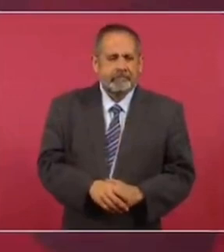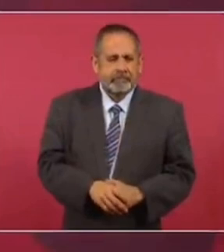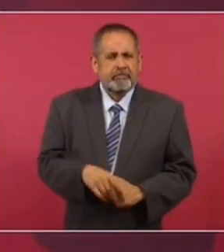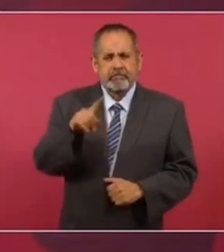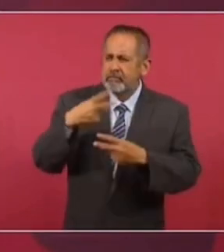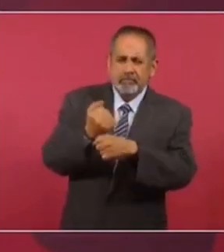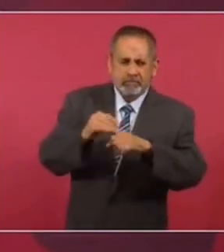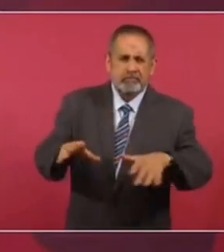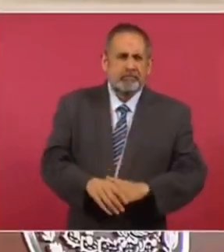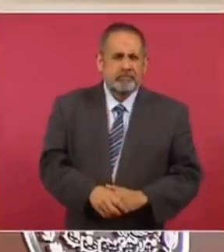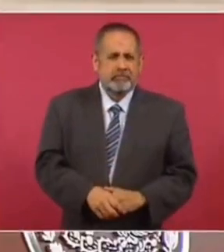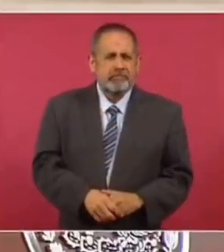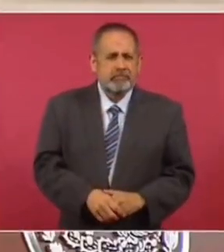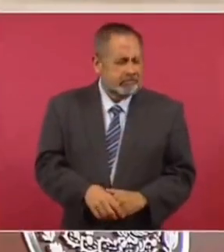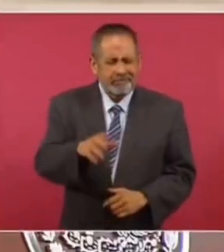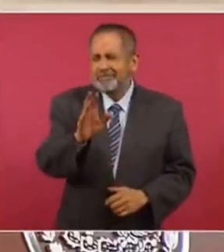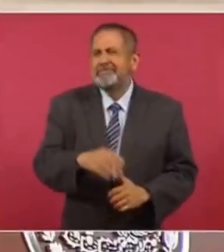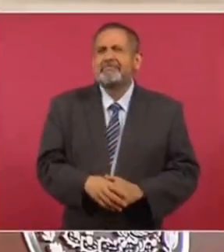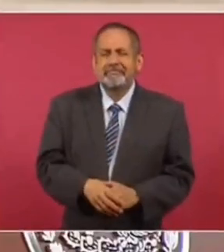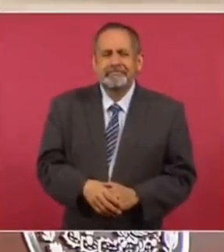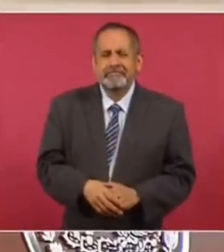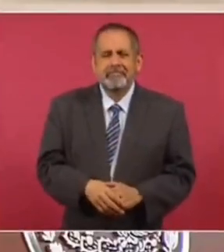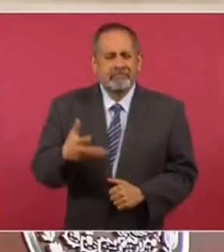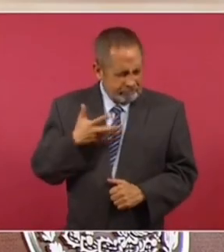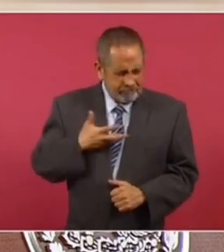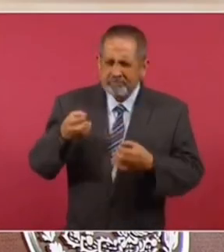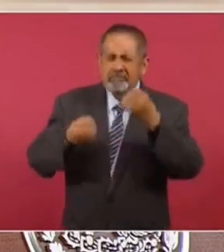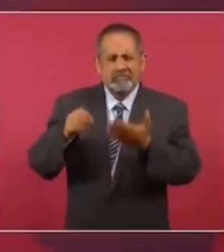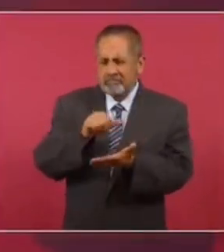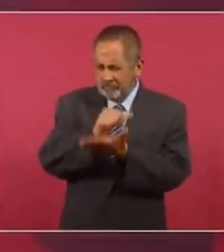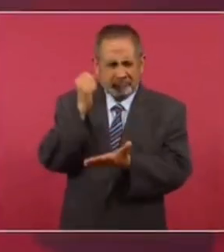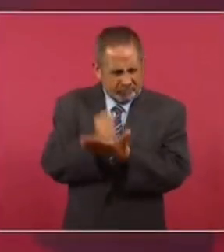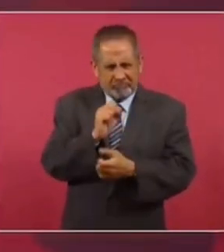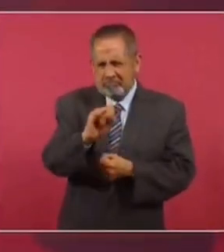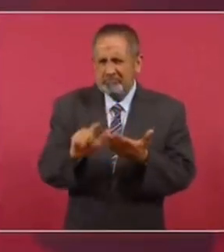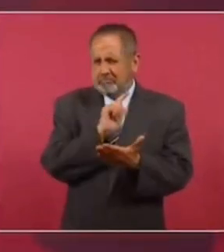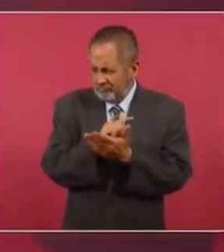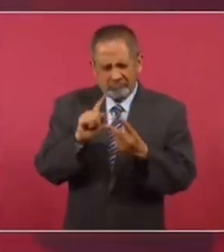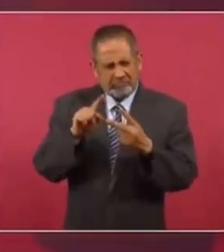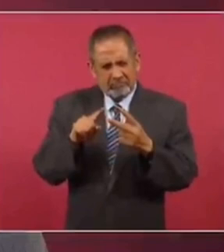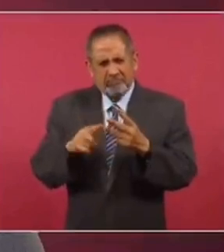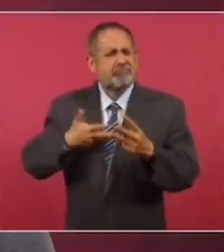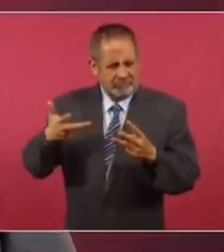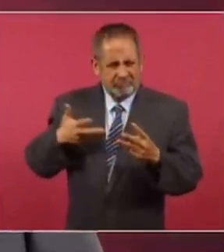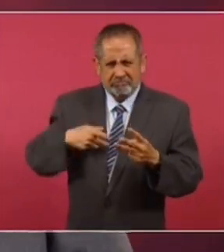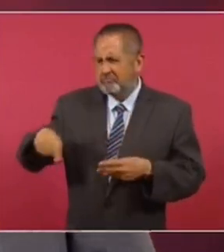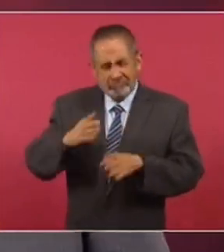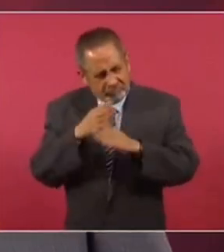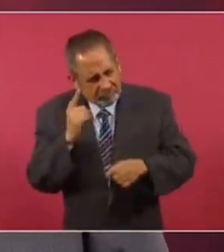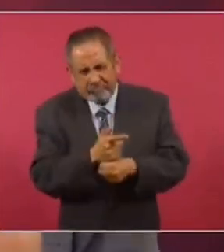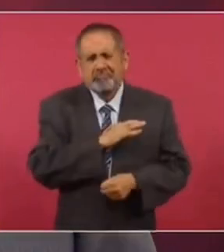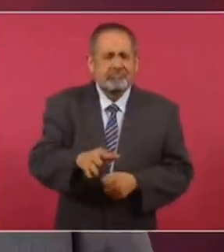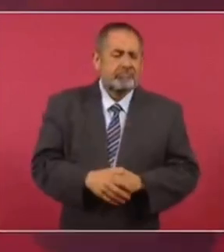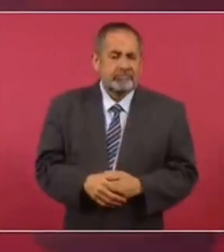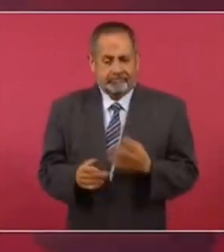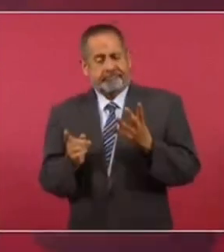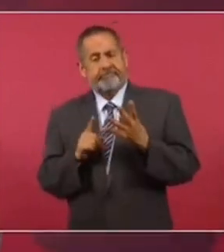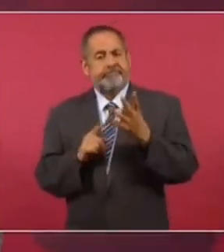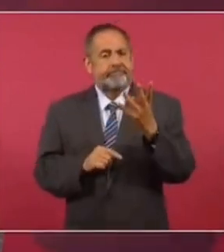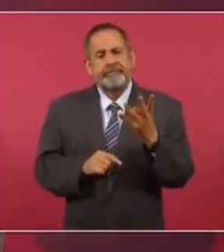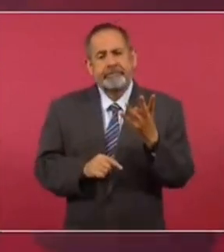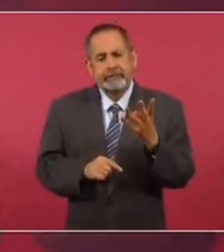vamos específico. Sí, es con orden del juez, de conformidad con la ley, y hay algo que tiene que